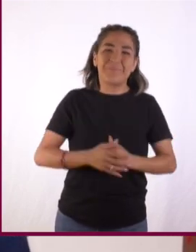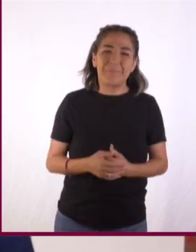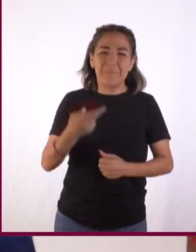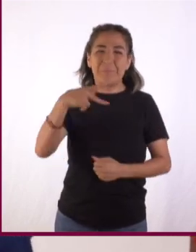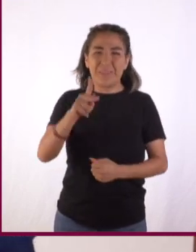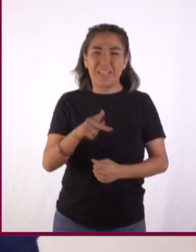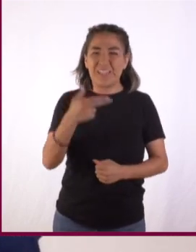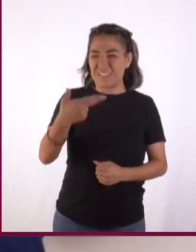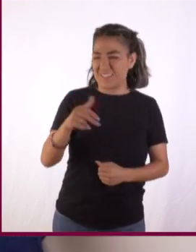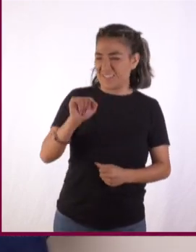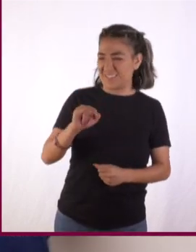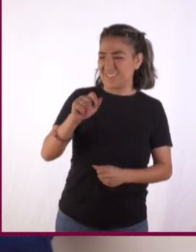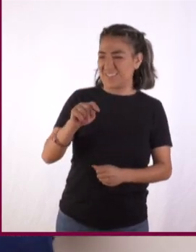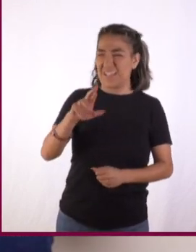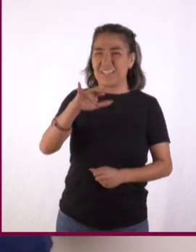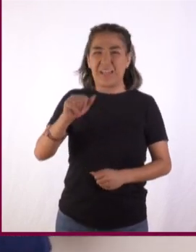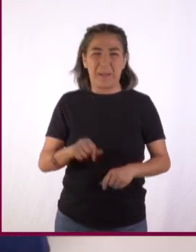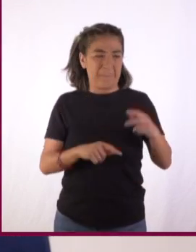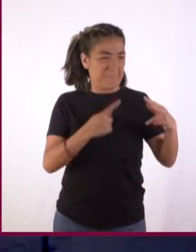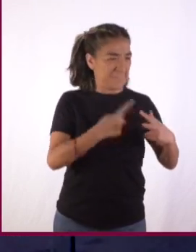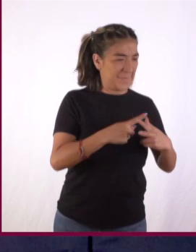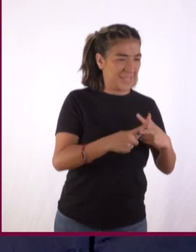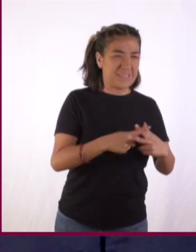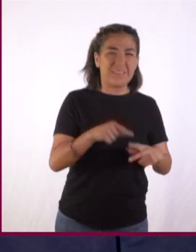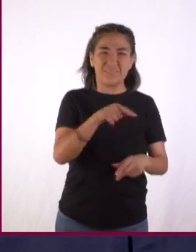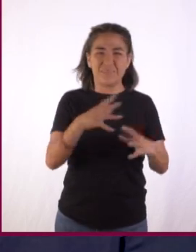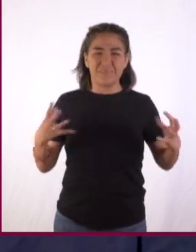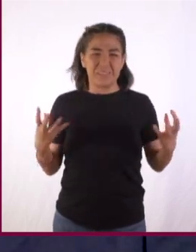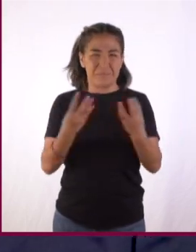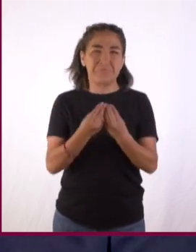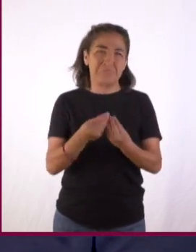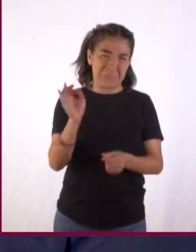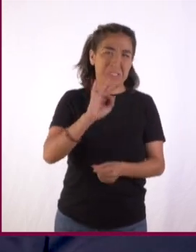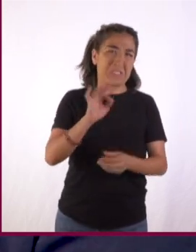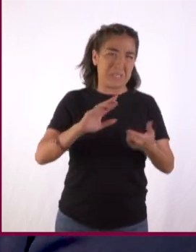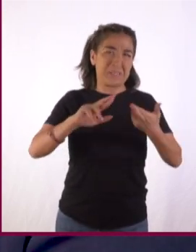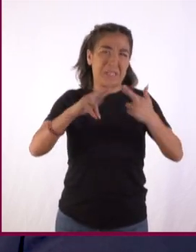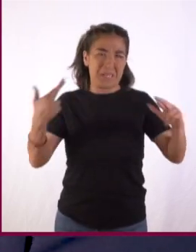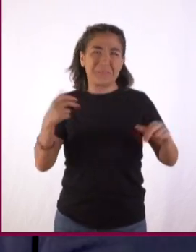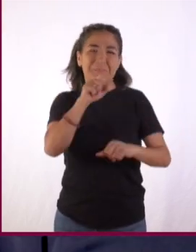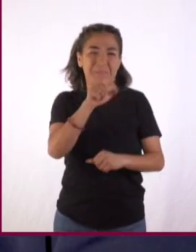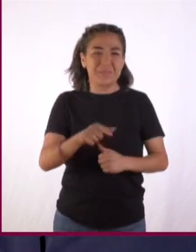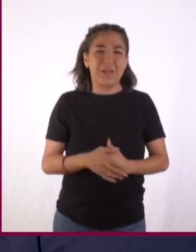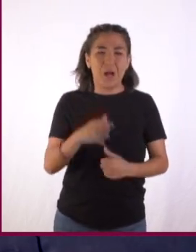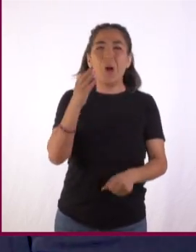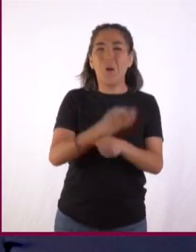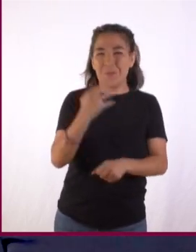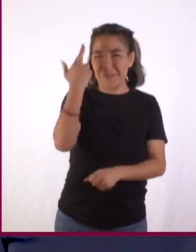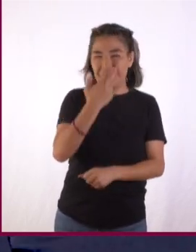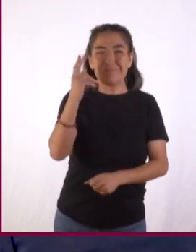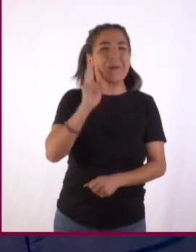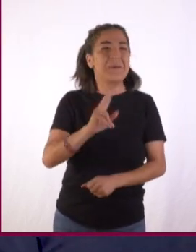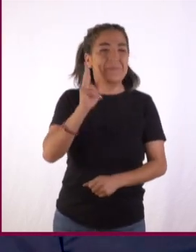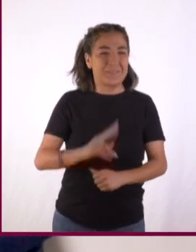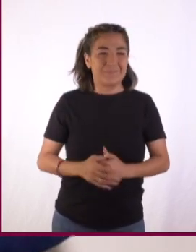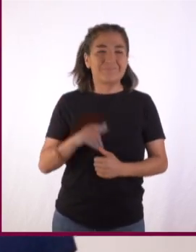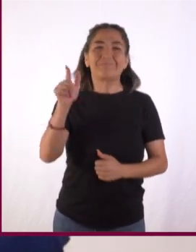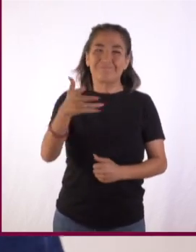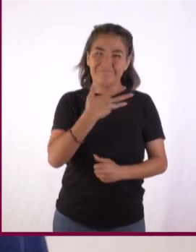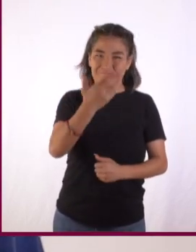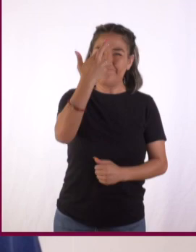Claro, pero histeria y matemáticas, no me parece que sea obvia la relación. Bueno, podríamos darle una revisada, eso